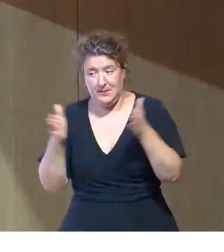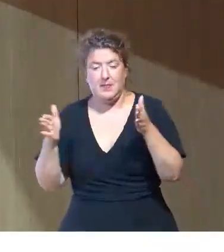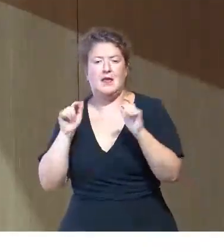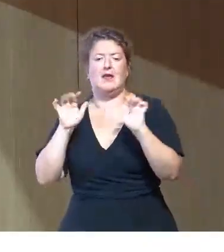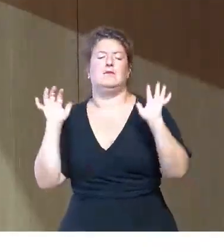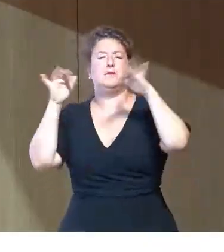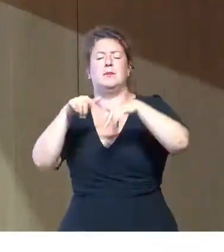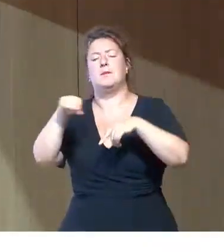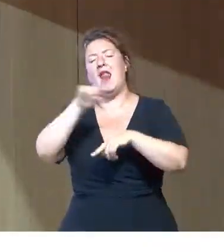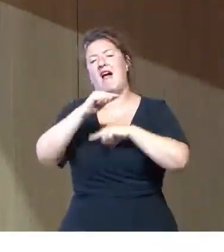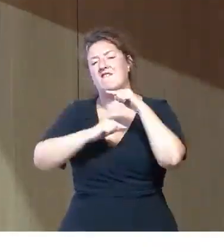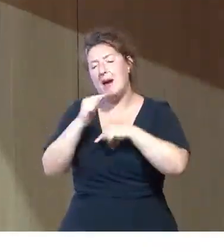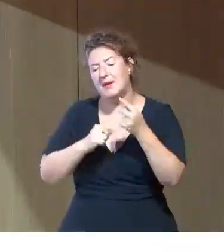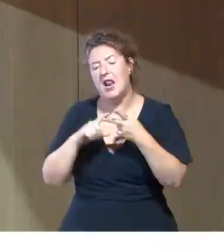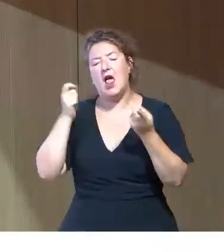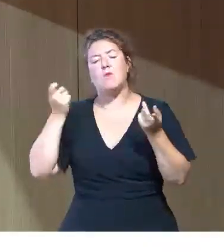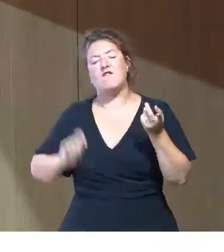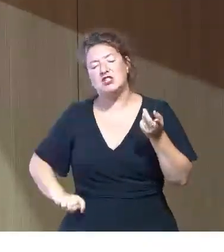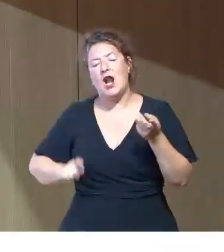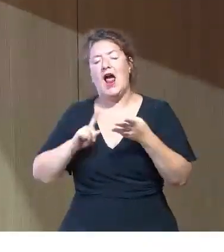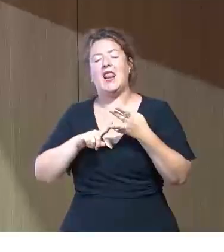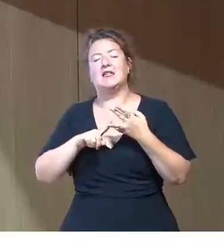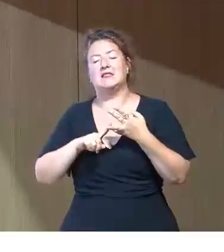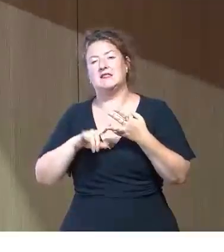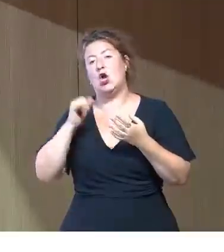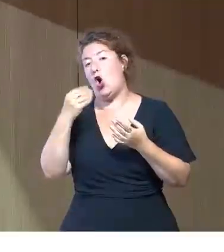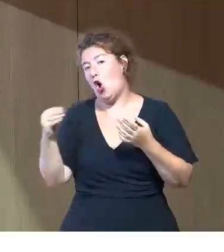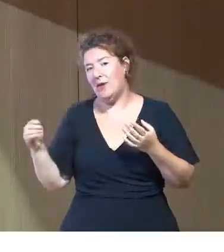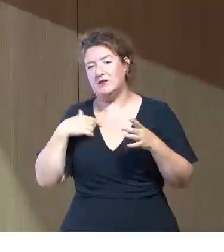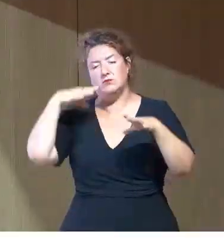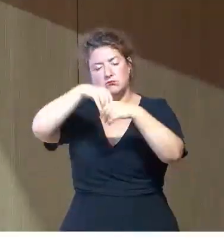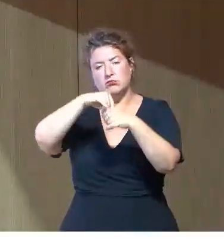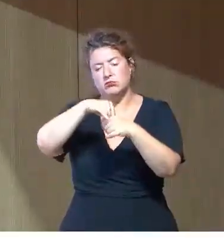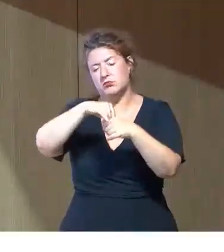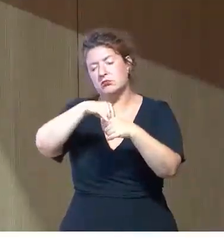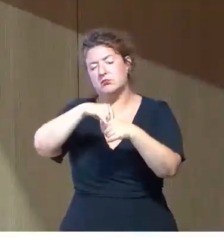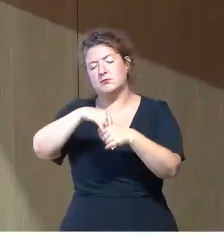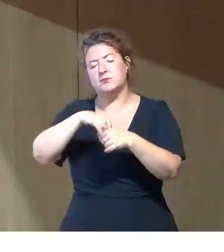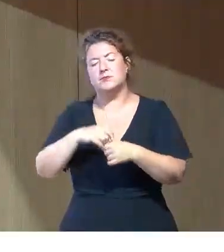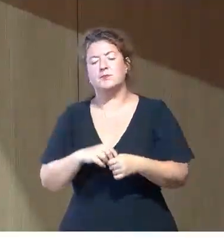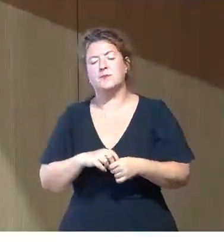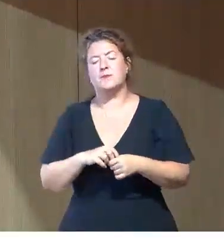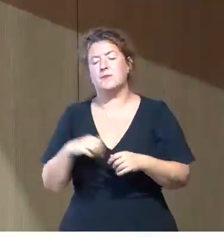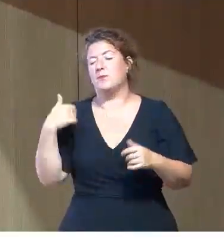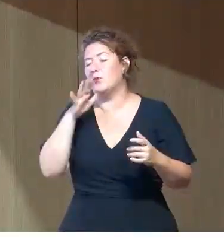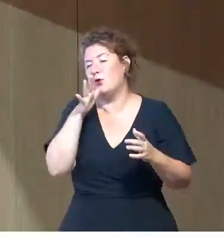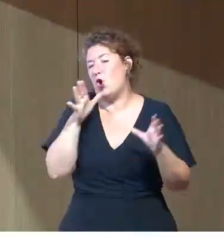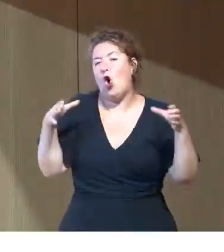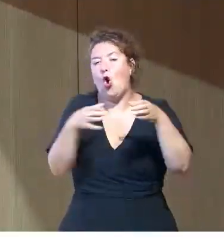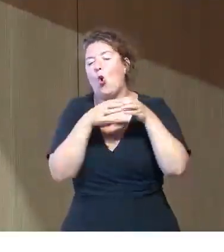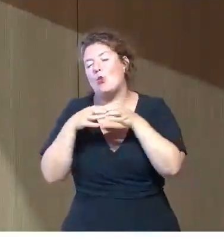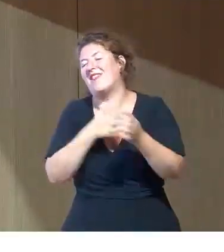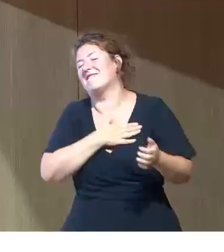encuentro para familias para profesionales y para jóvenes con discapacidad que pretende